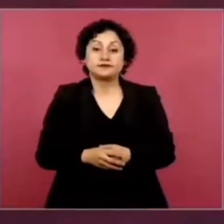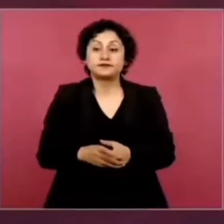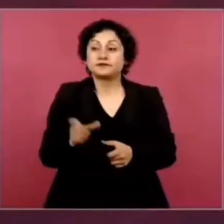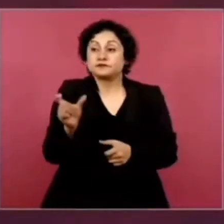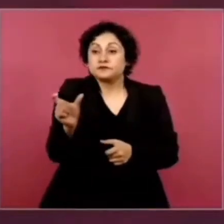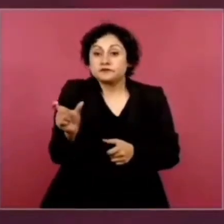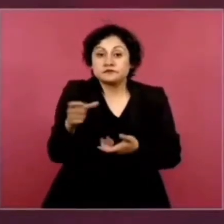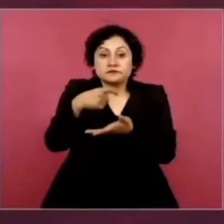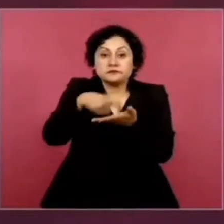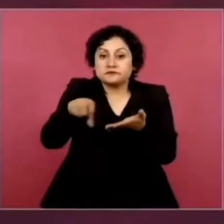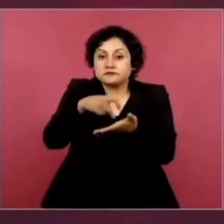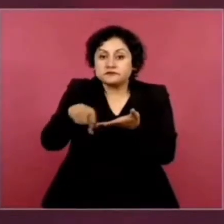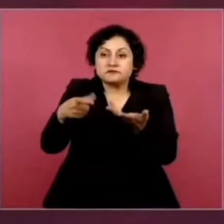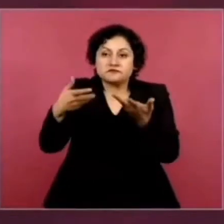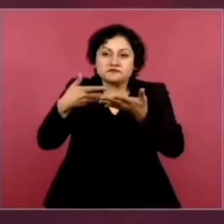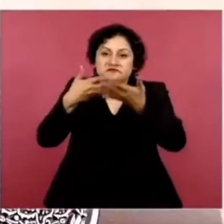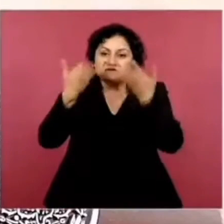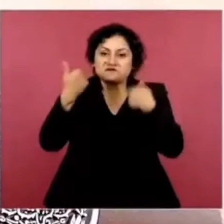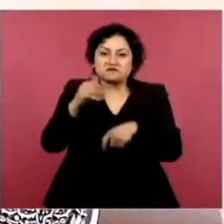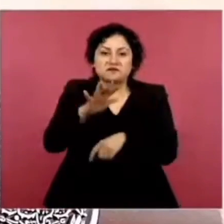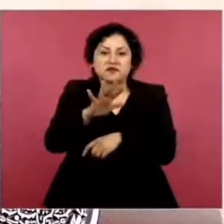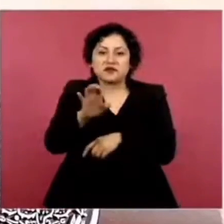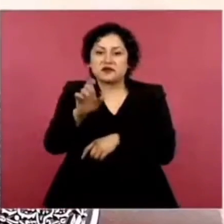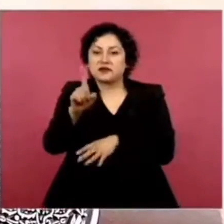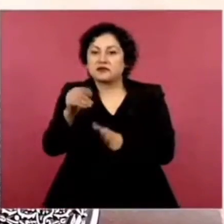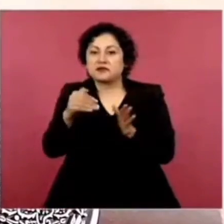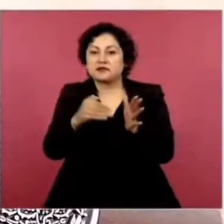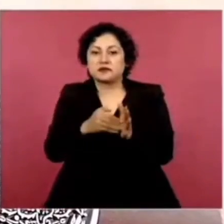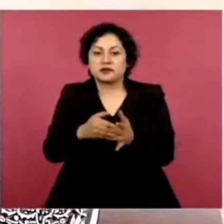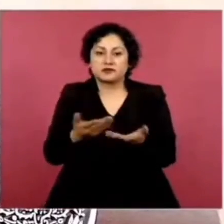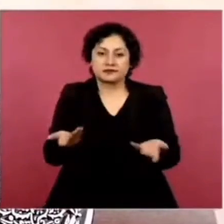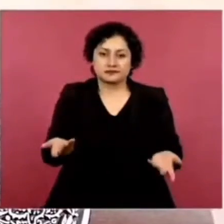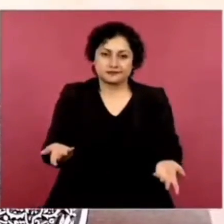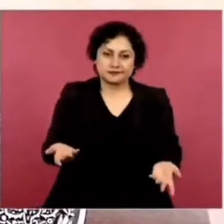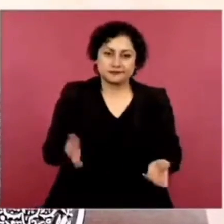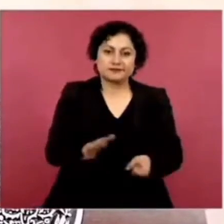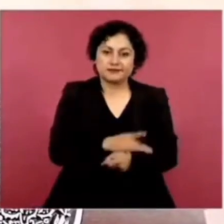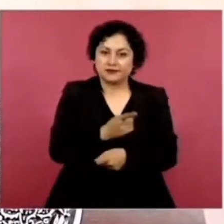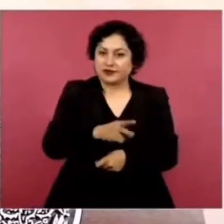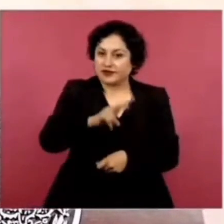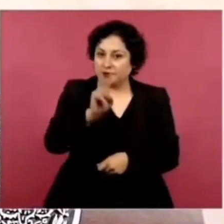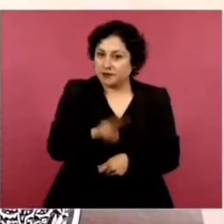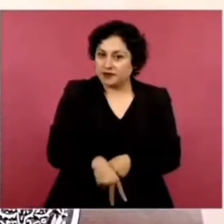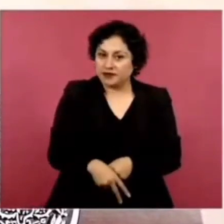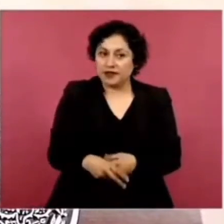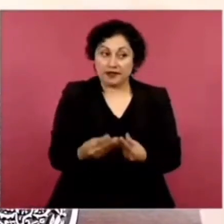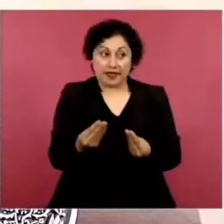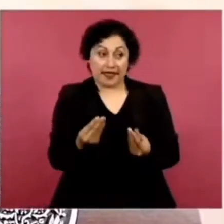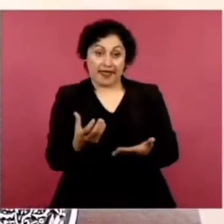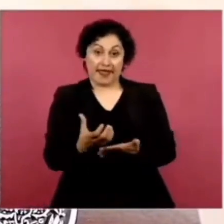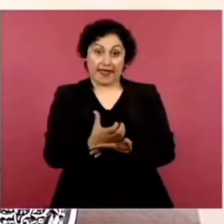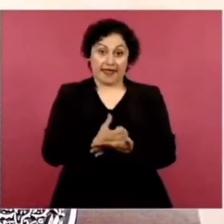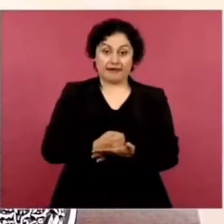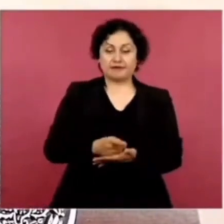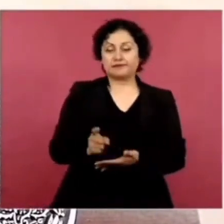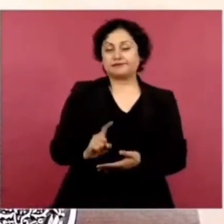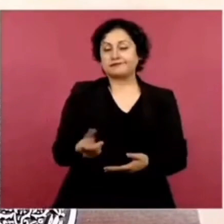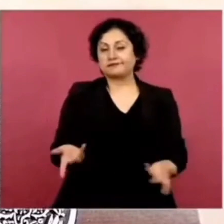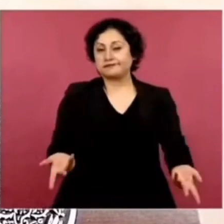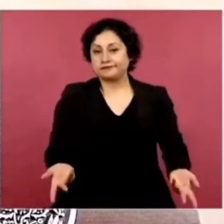comprar, no sé, 500 pesos, 1000 pesos, porque hasta eso ni era mucho.